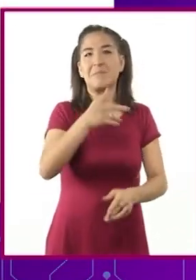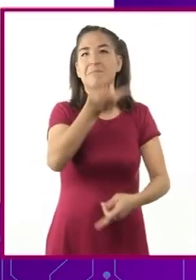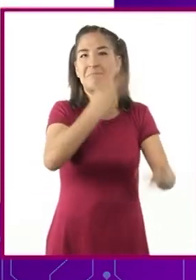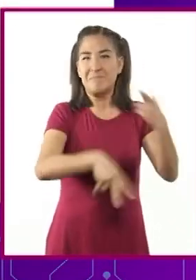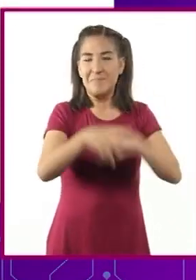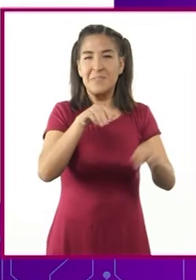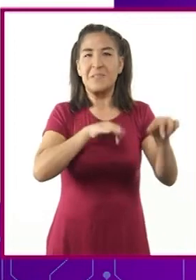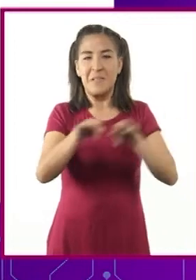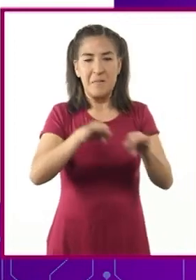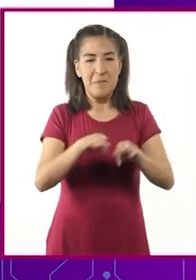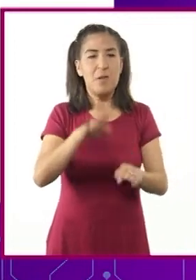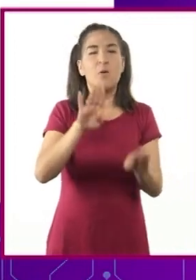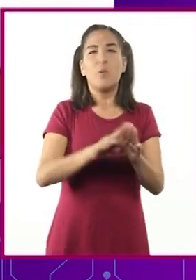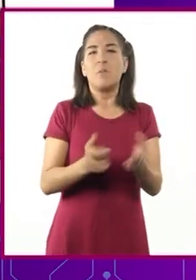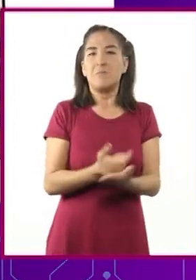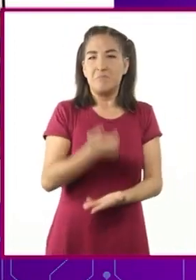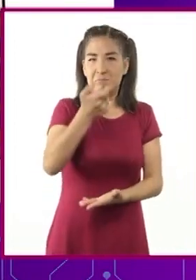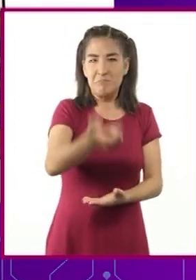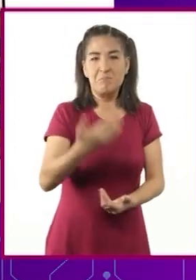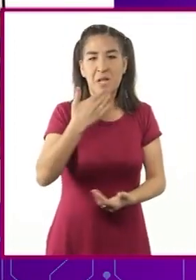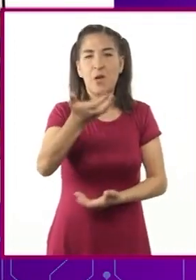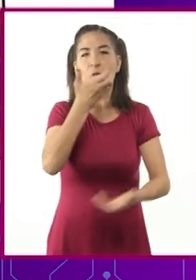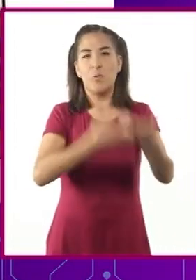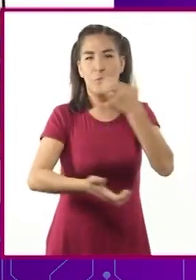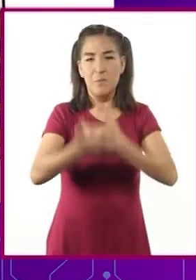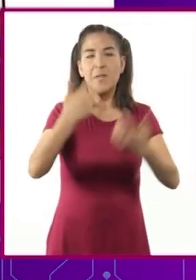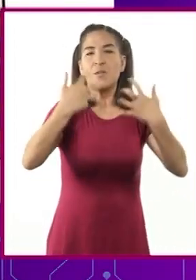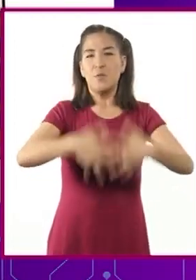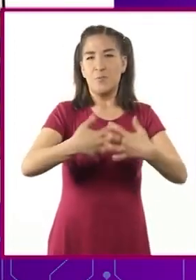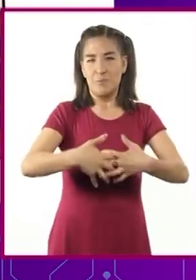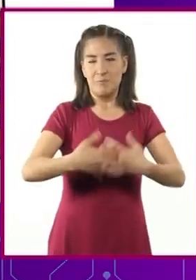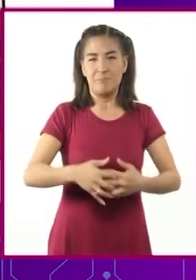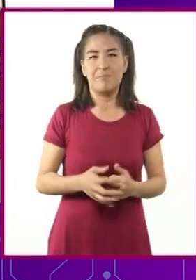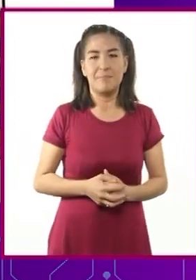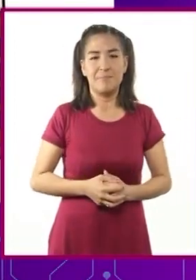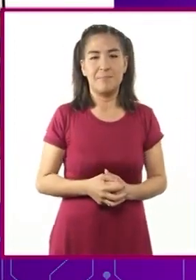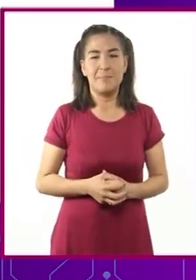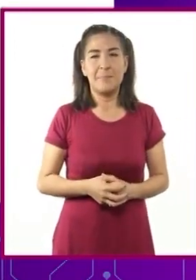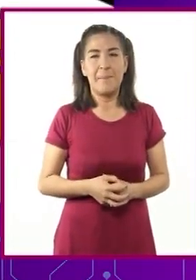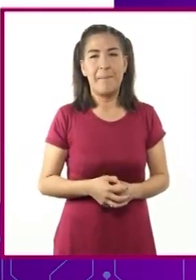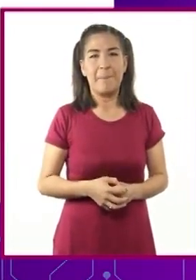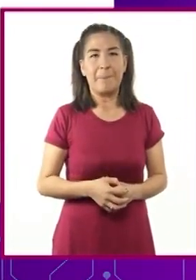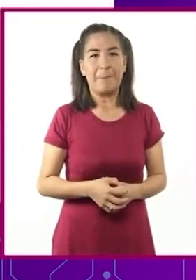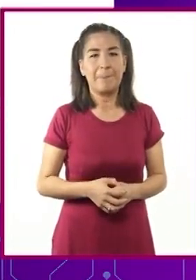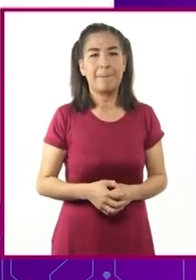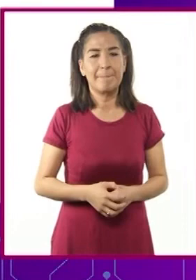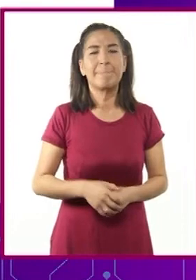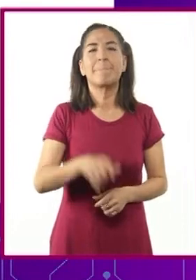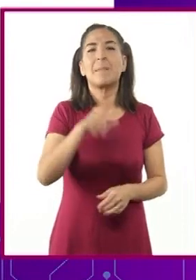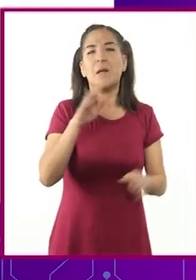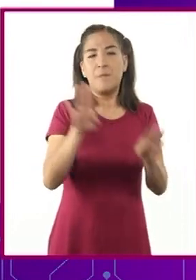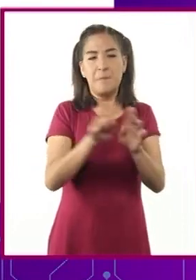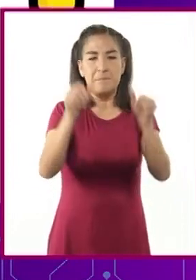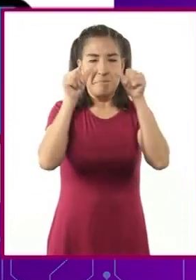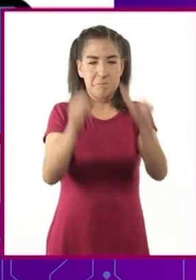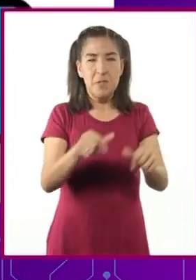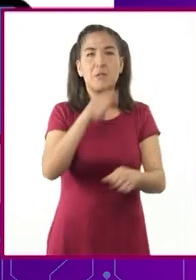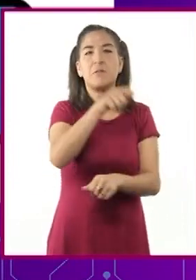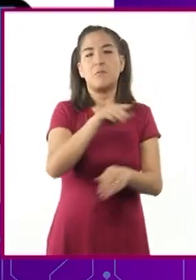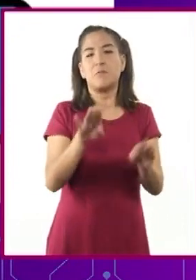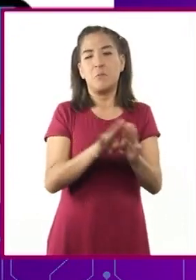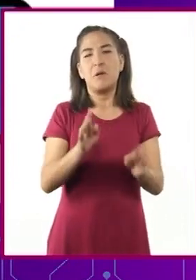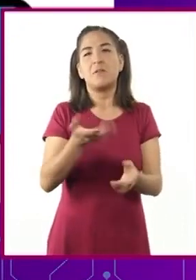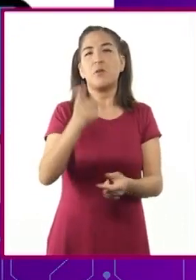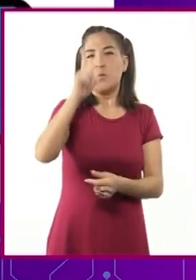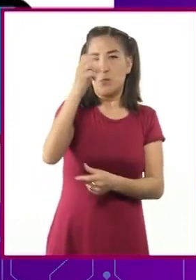económicas relacionadas con el comercio, los servicios y la industria. Generalmente tienen dotación de servicios básicos como